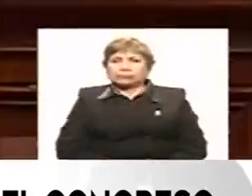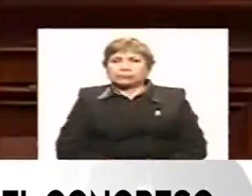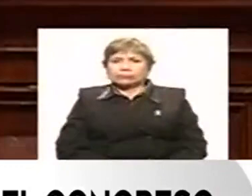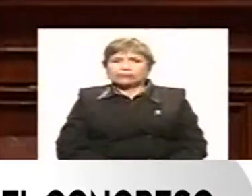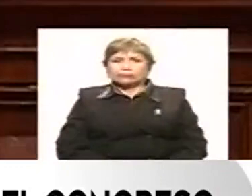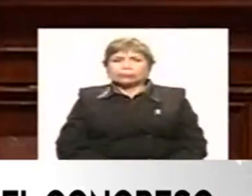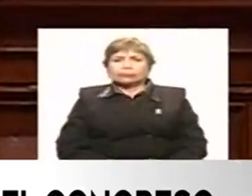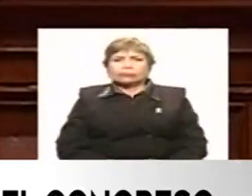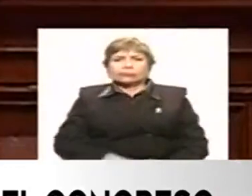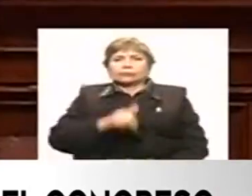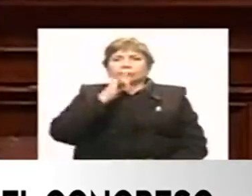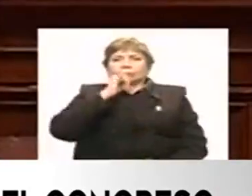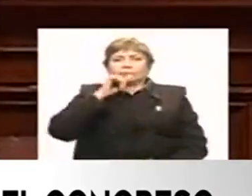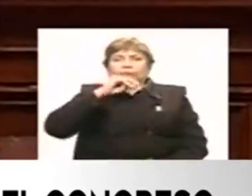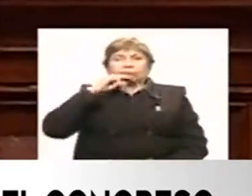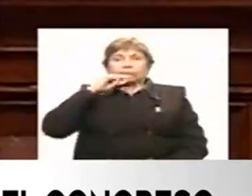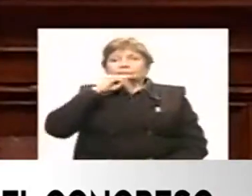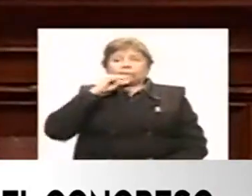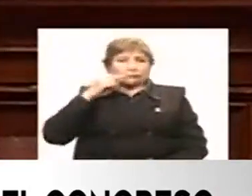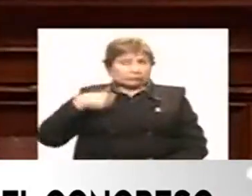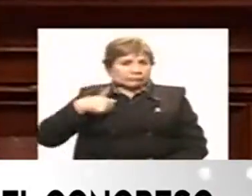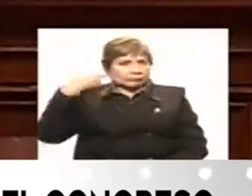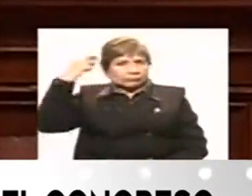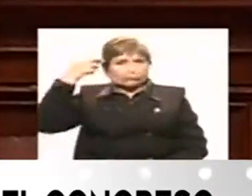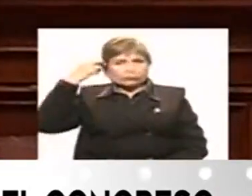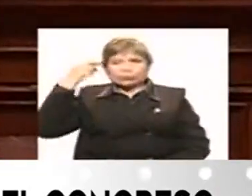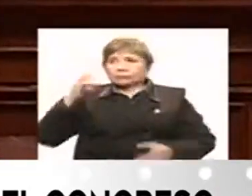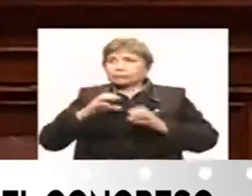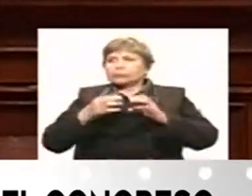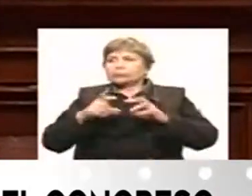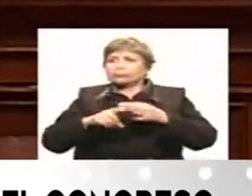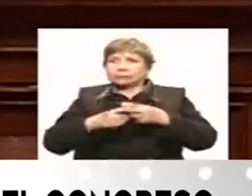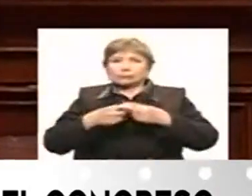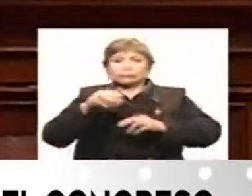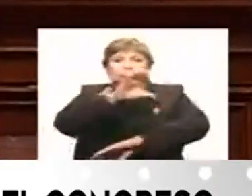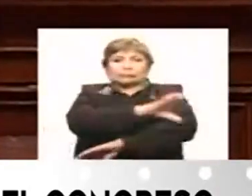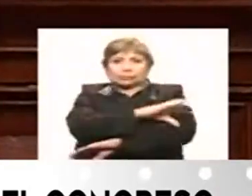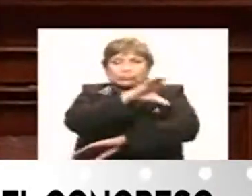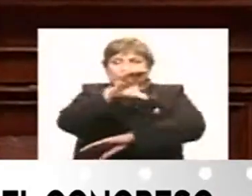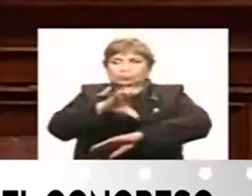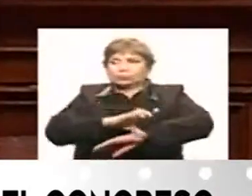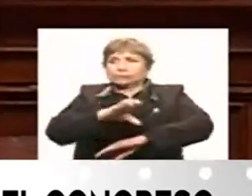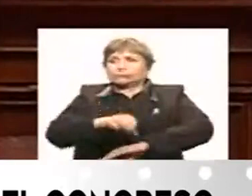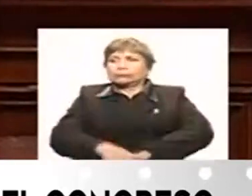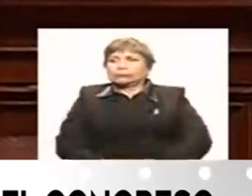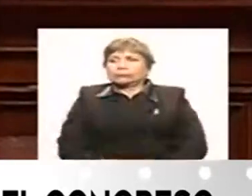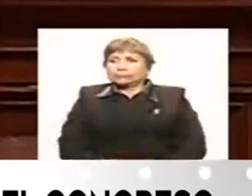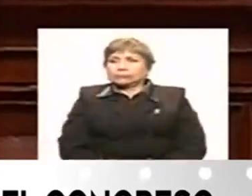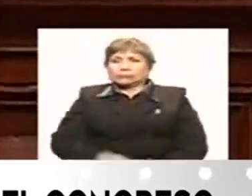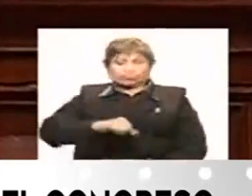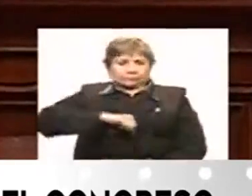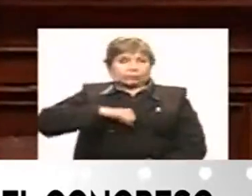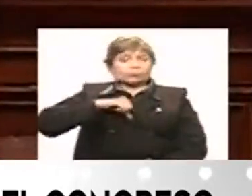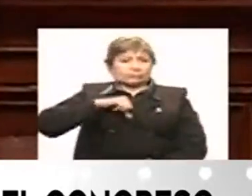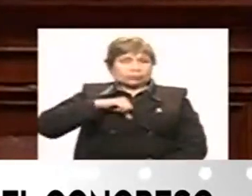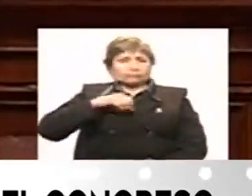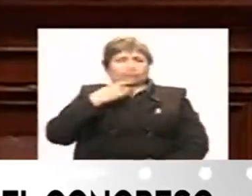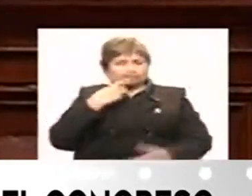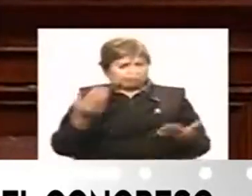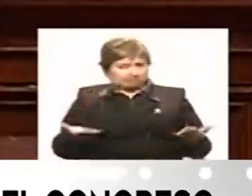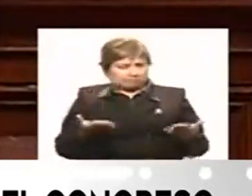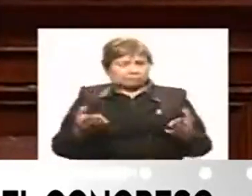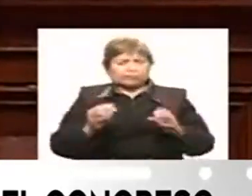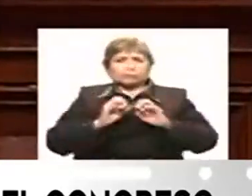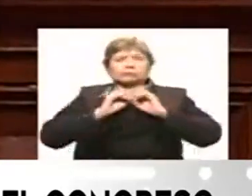soy una mujer de partido de origen cajamarquino orgullosa de pertenecer